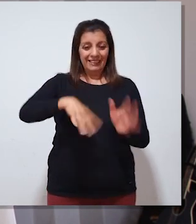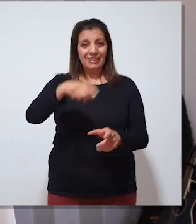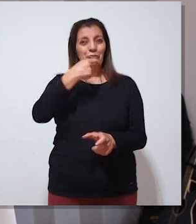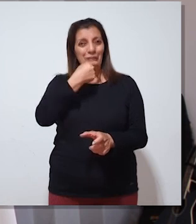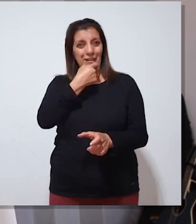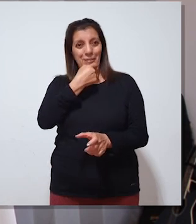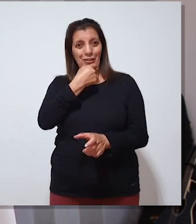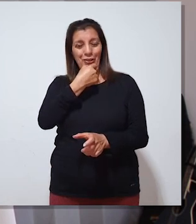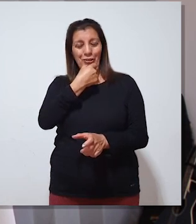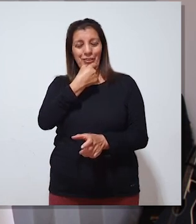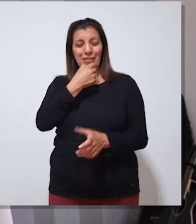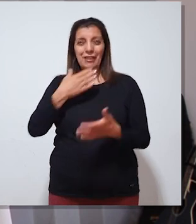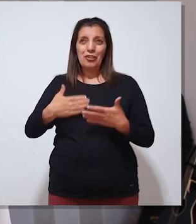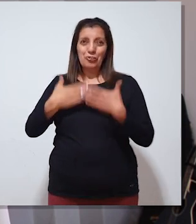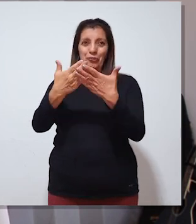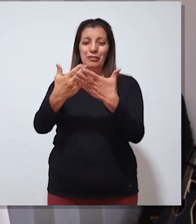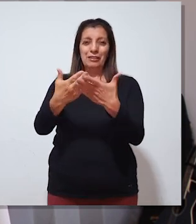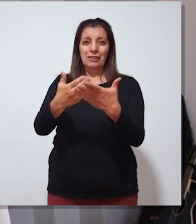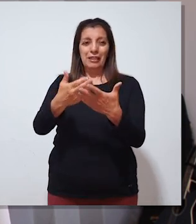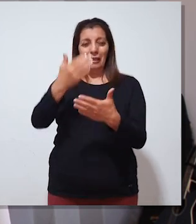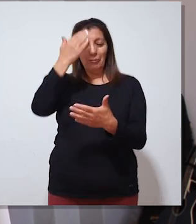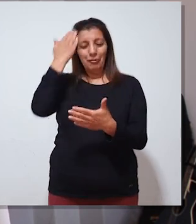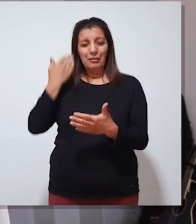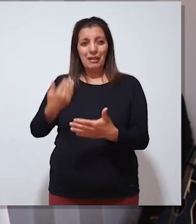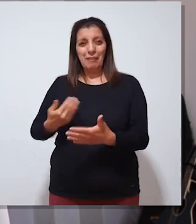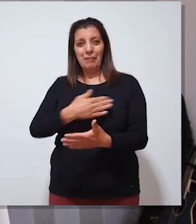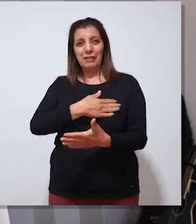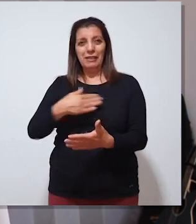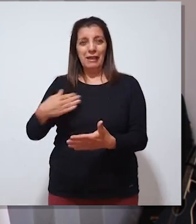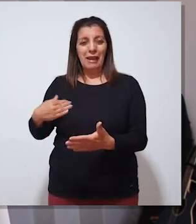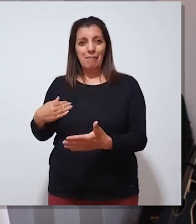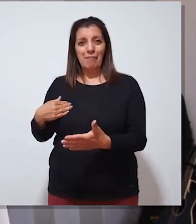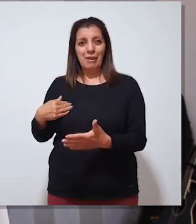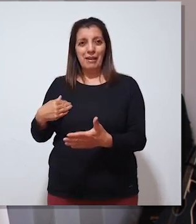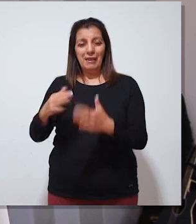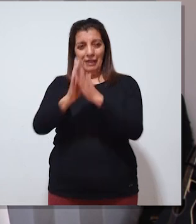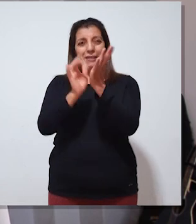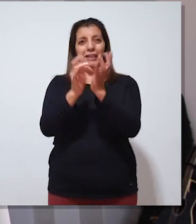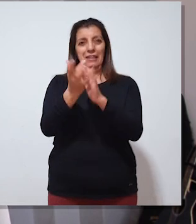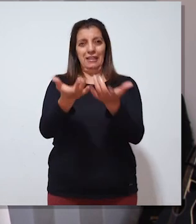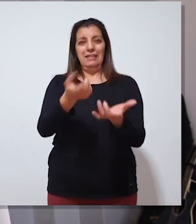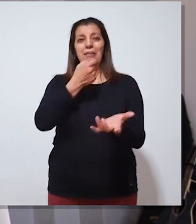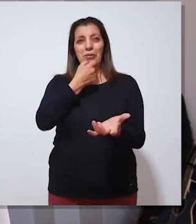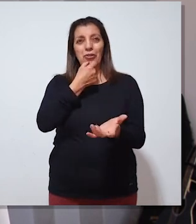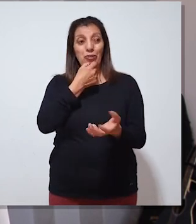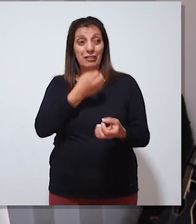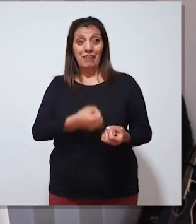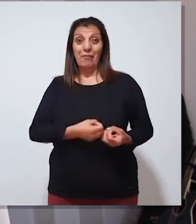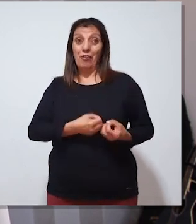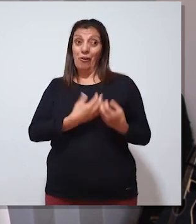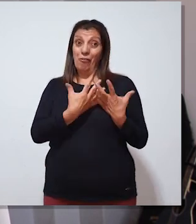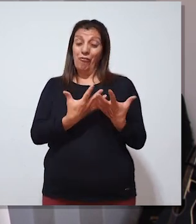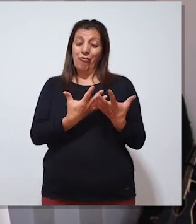del Rosario, patrona de nuestra Iglesia diocesana. Con fe y devoción nos